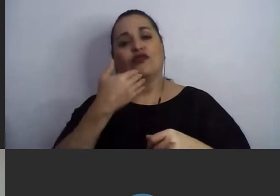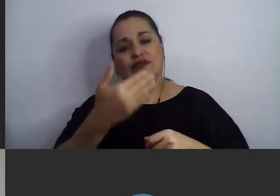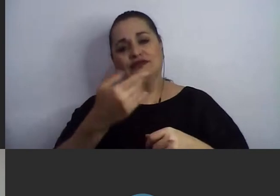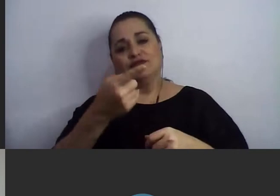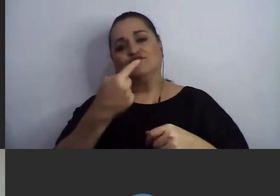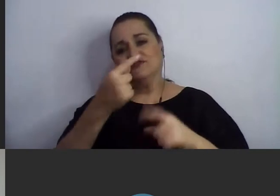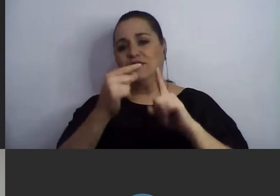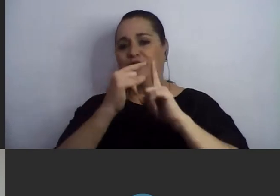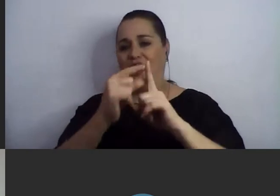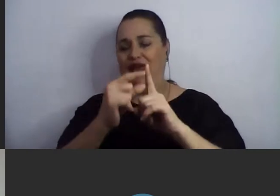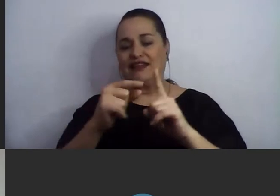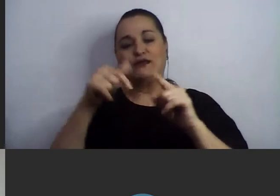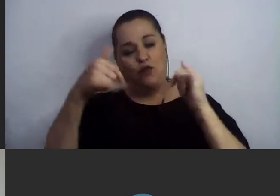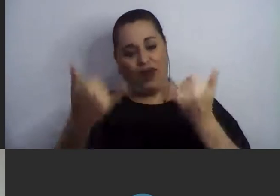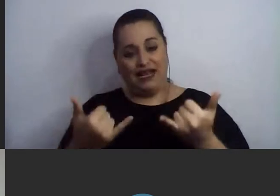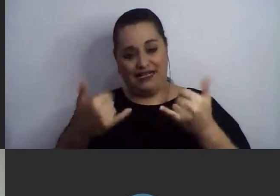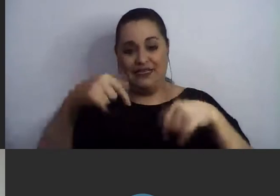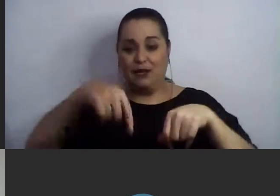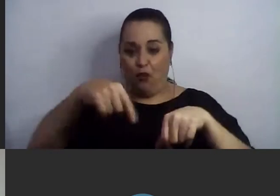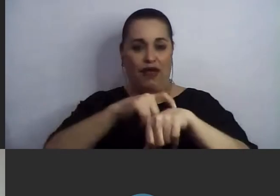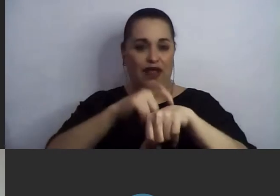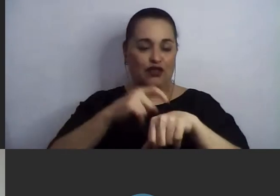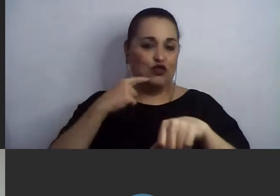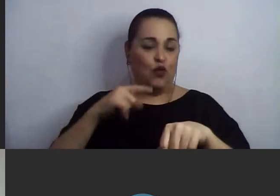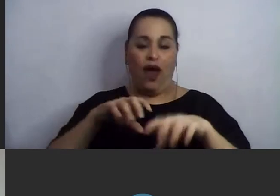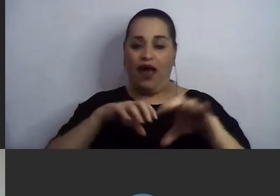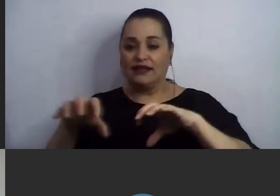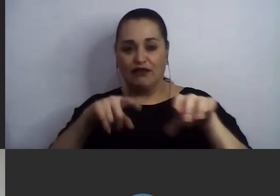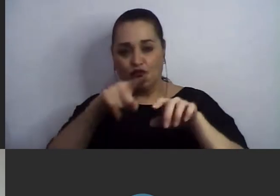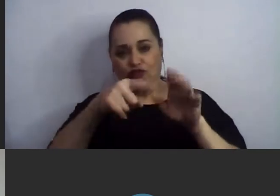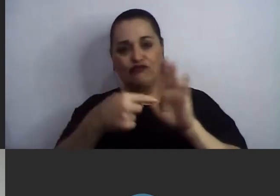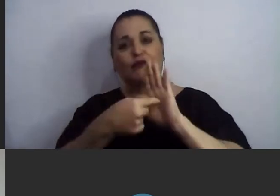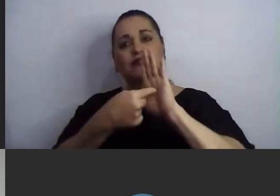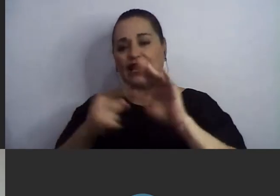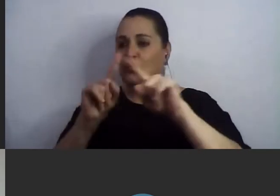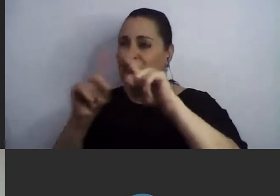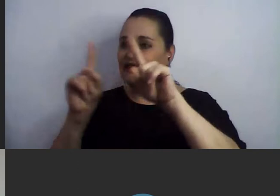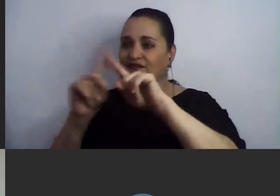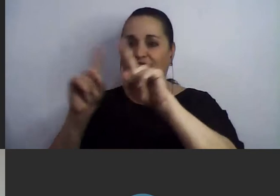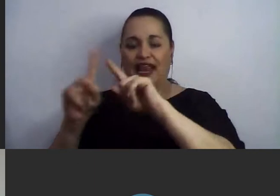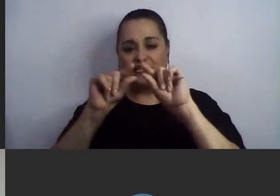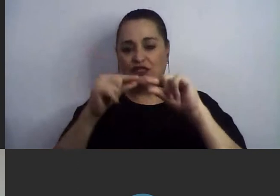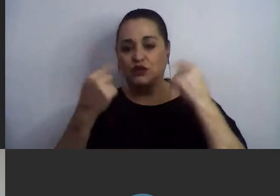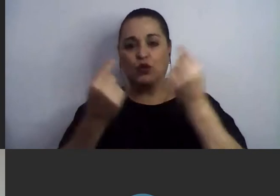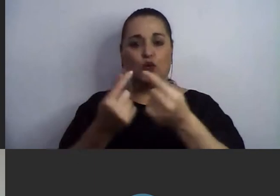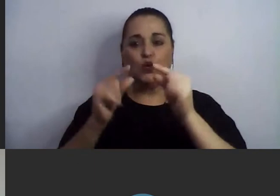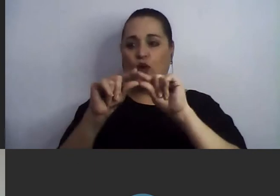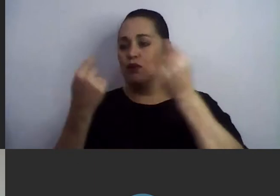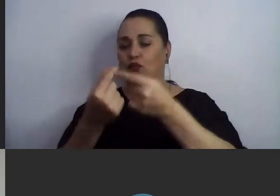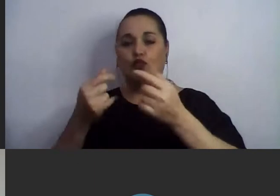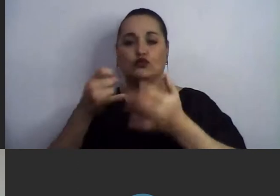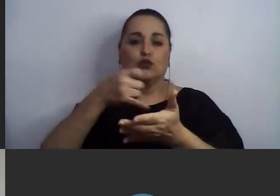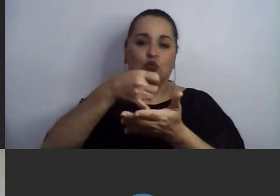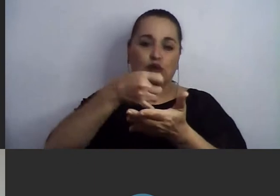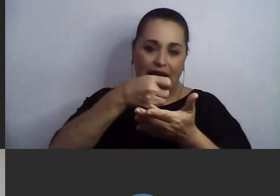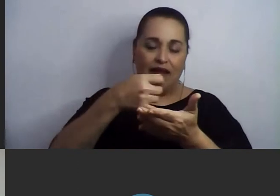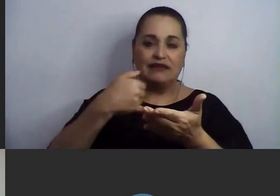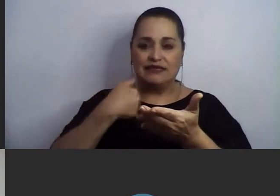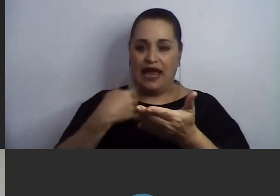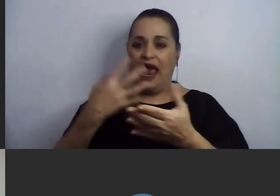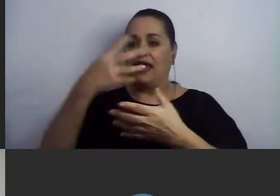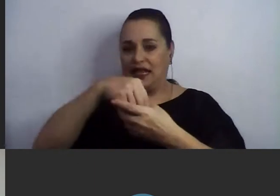en este momento, en esta actividad representando a diferentes agrupaciones de grupos vulnerables que hay en nuestro